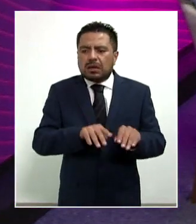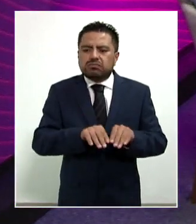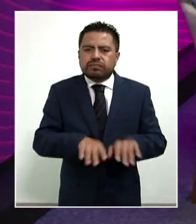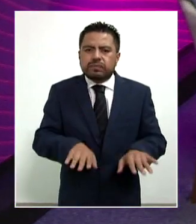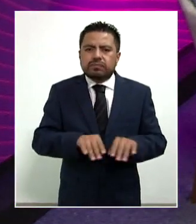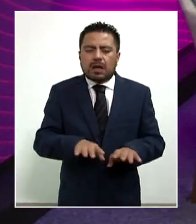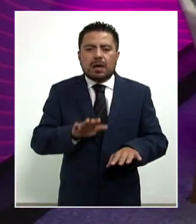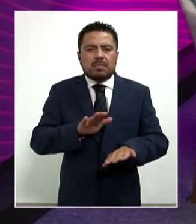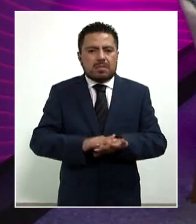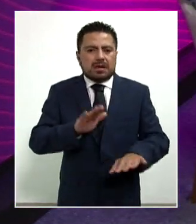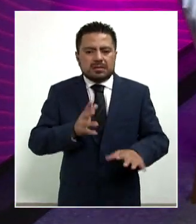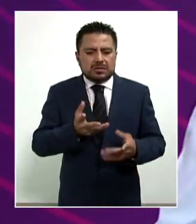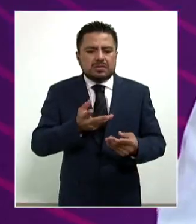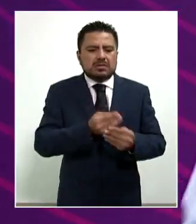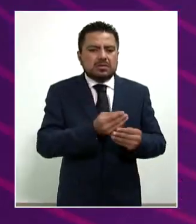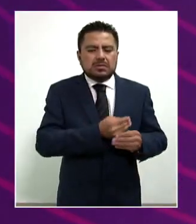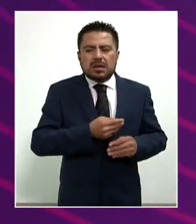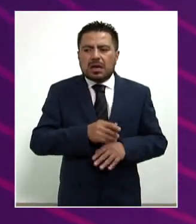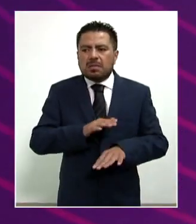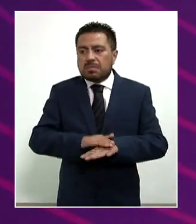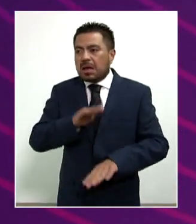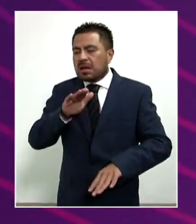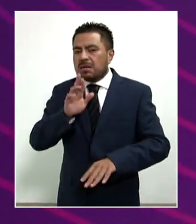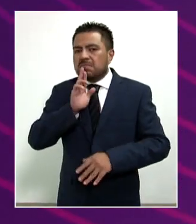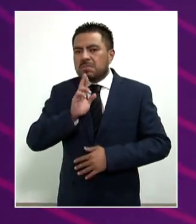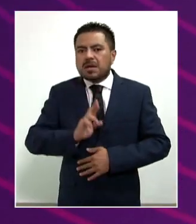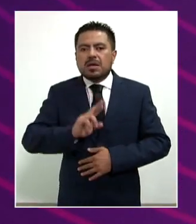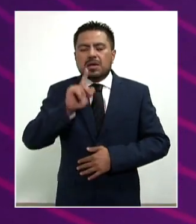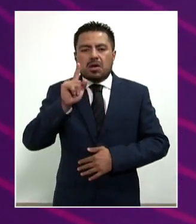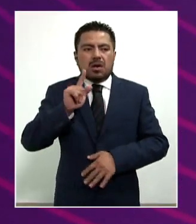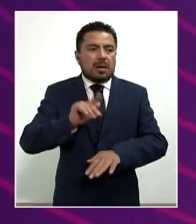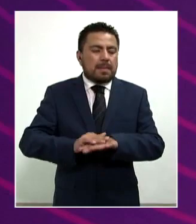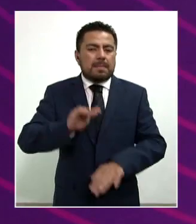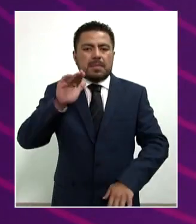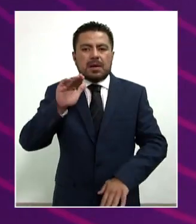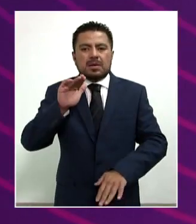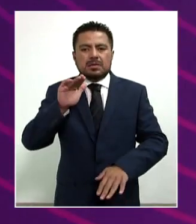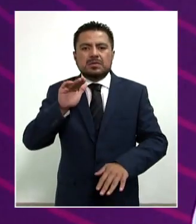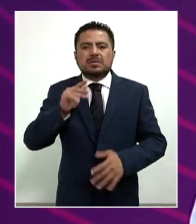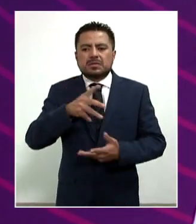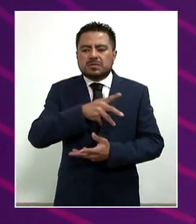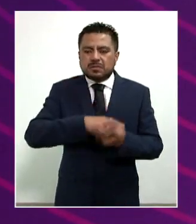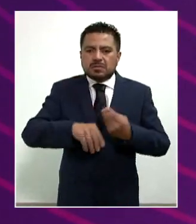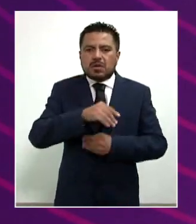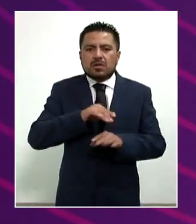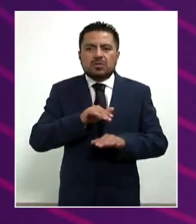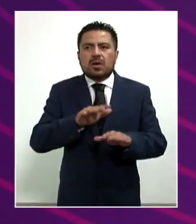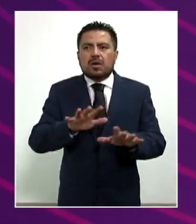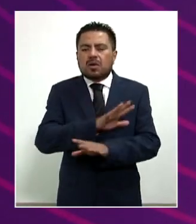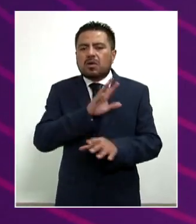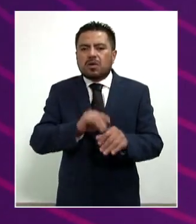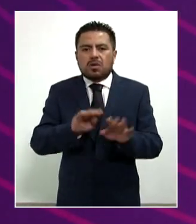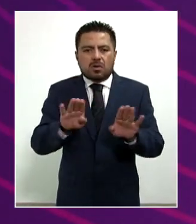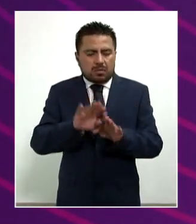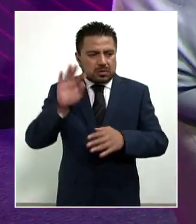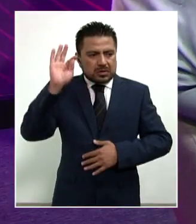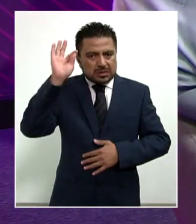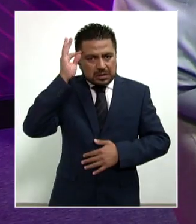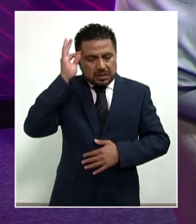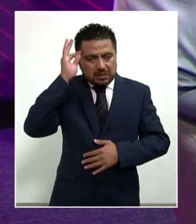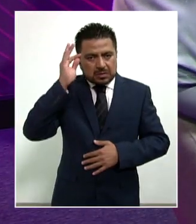redistributiva, más aportación de quienes más tienen, mejores y más recursos, sobre todo como servicios,